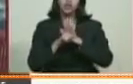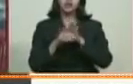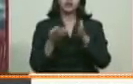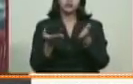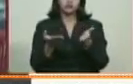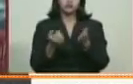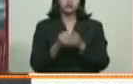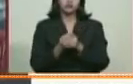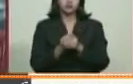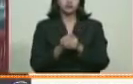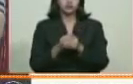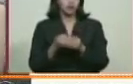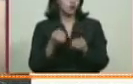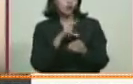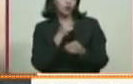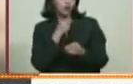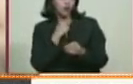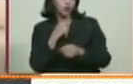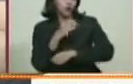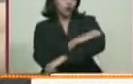al gobierno. Ganaron, bueno, ahí están.